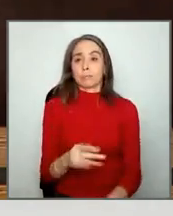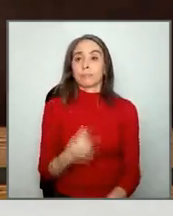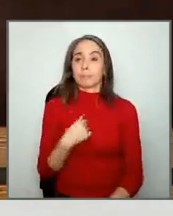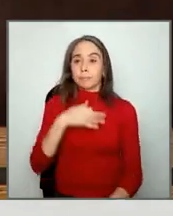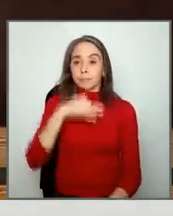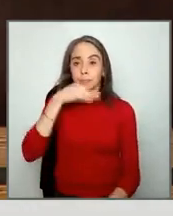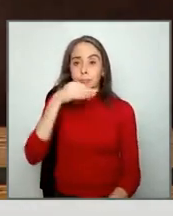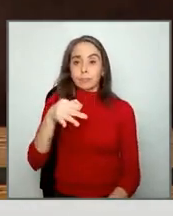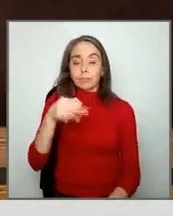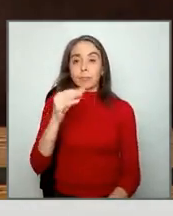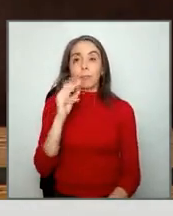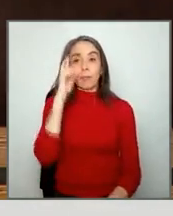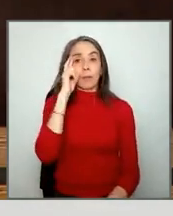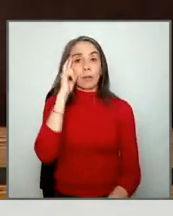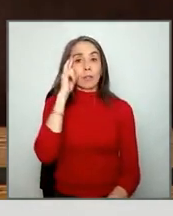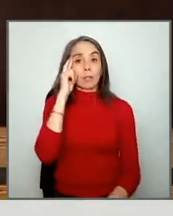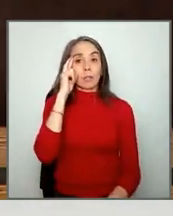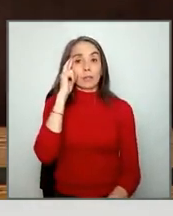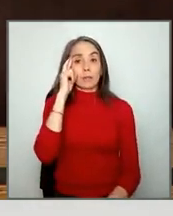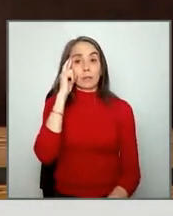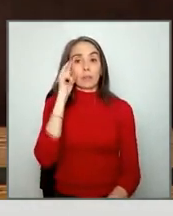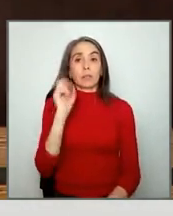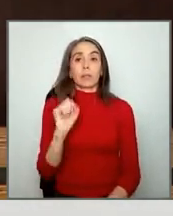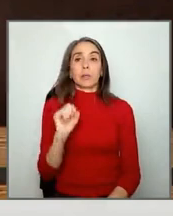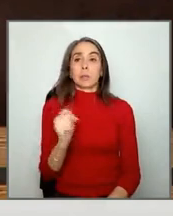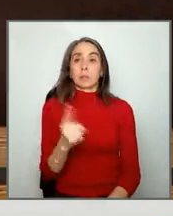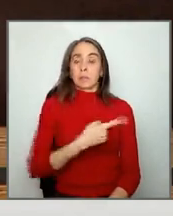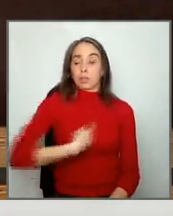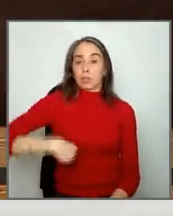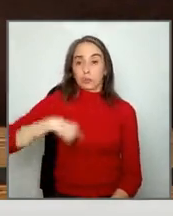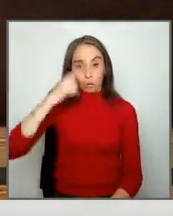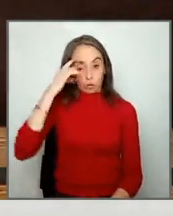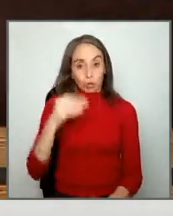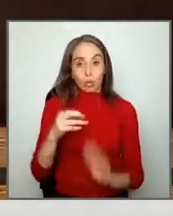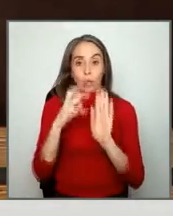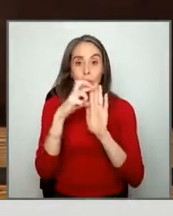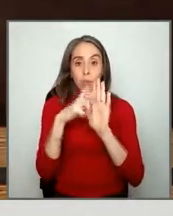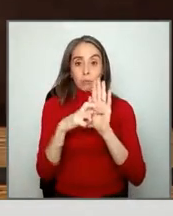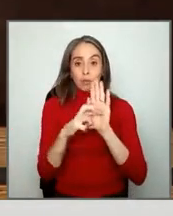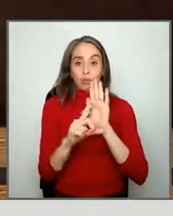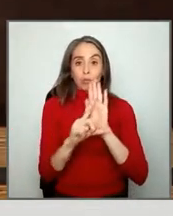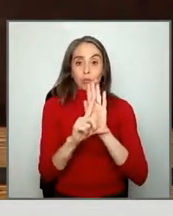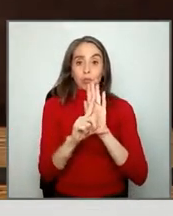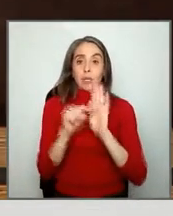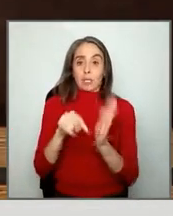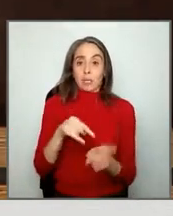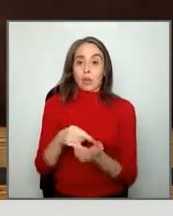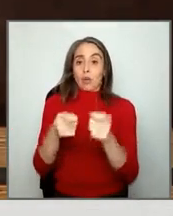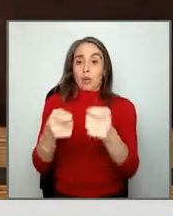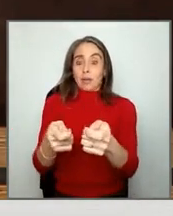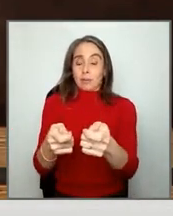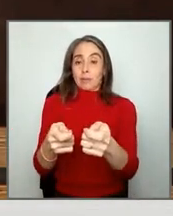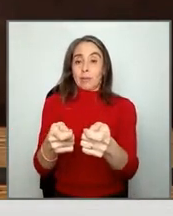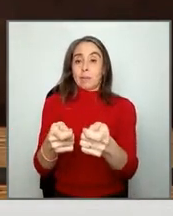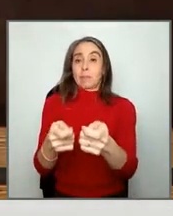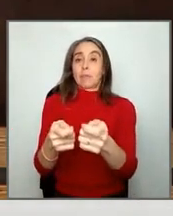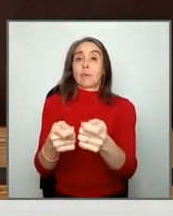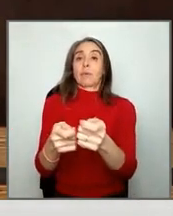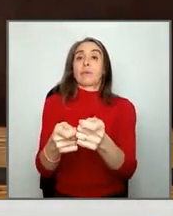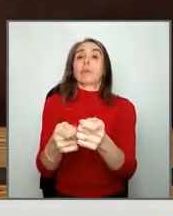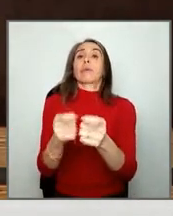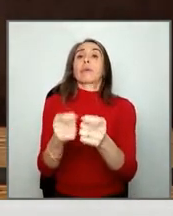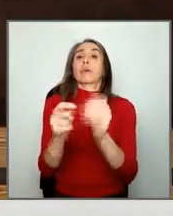reflexión Primero estamos convencidos que el proyecto que hoy presentamos establece una regulación sustantivamente